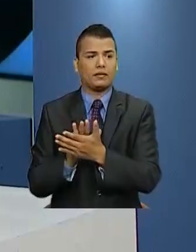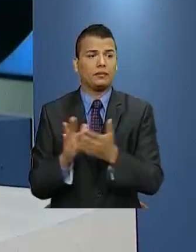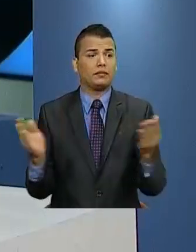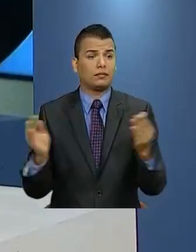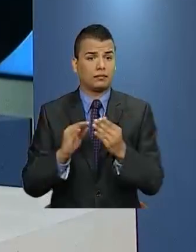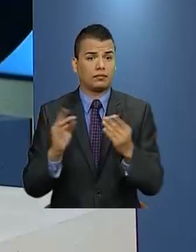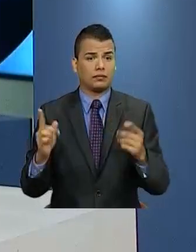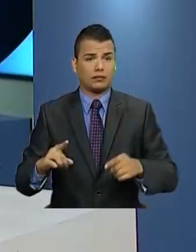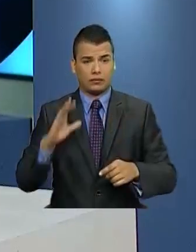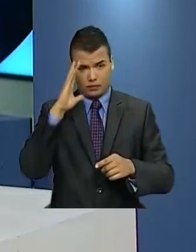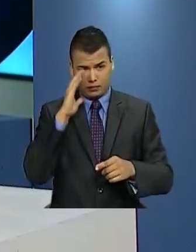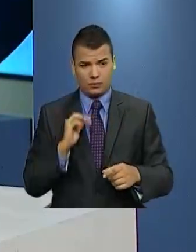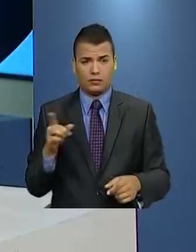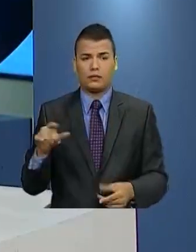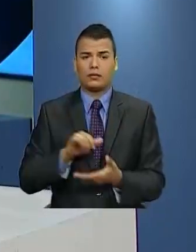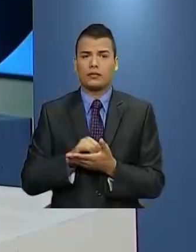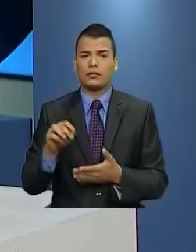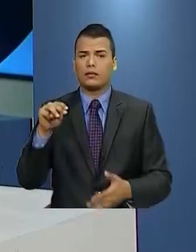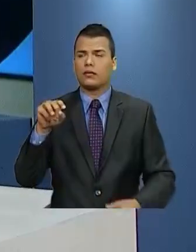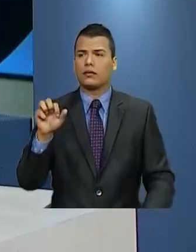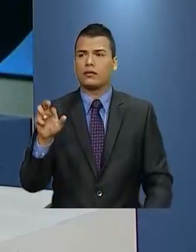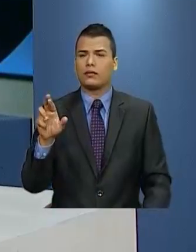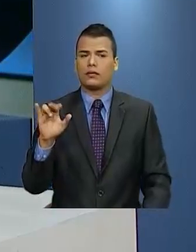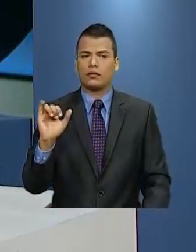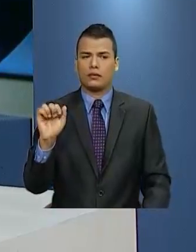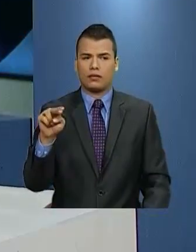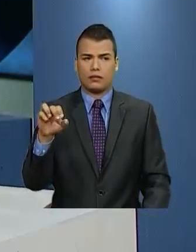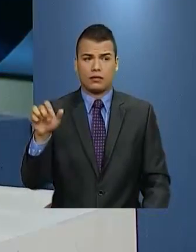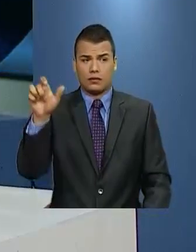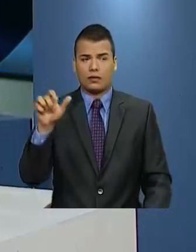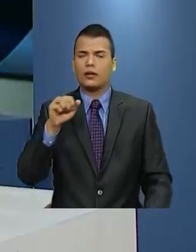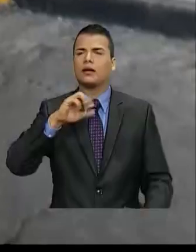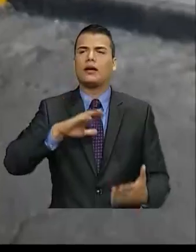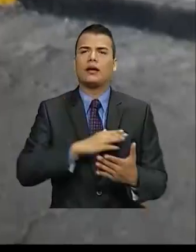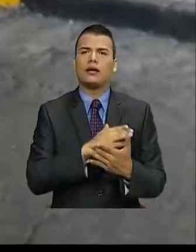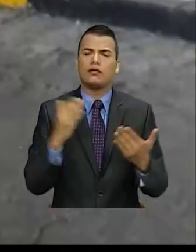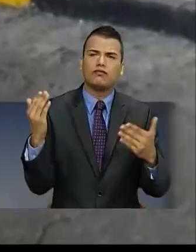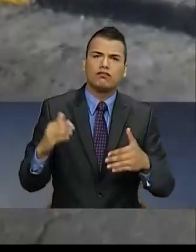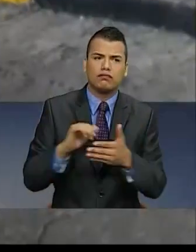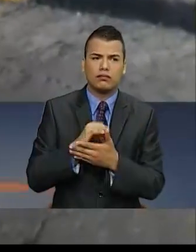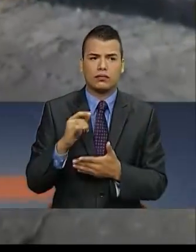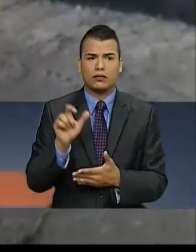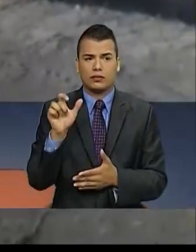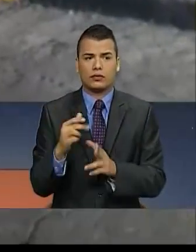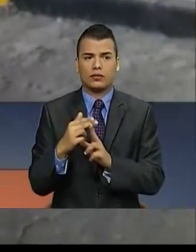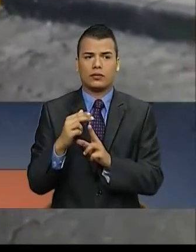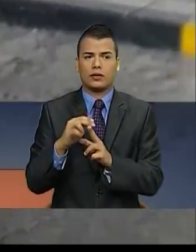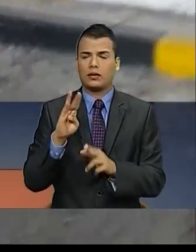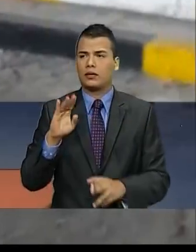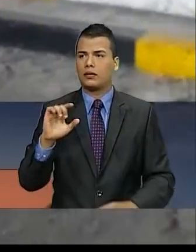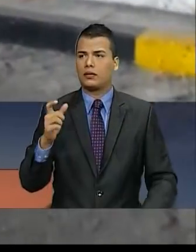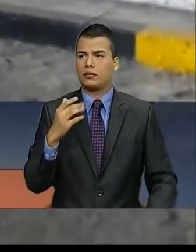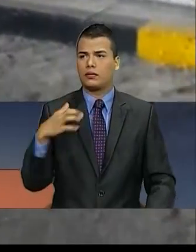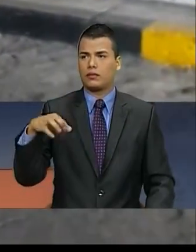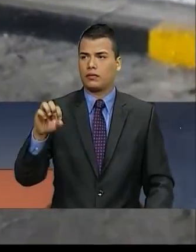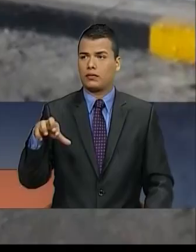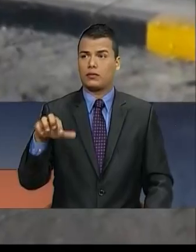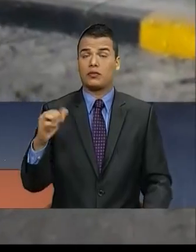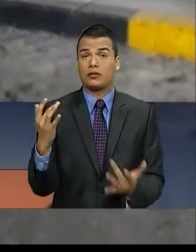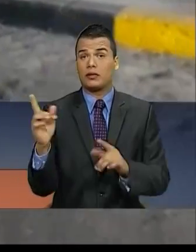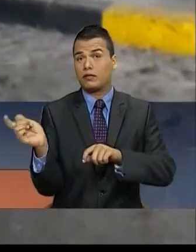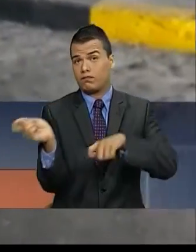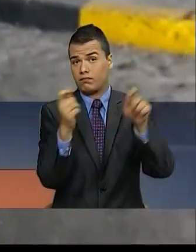información. Y en la estación de policía de Mariano Ramos permanece recluido el cantante de música urbana Vic Popa, a la espera de ser trasladado a la cárcel